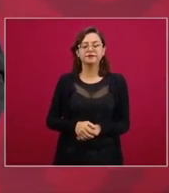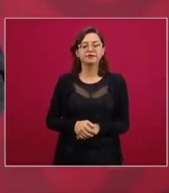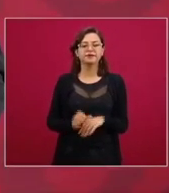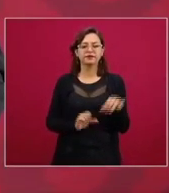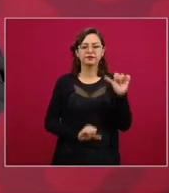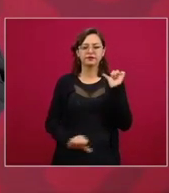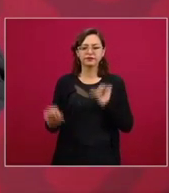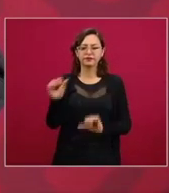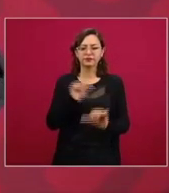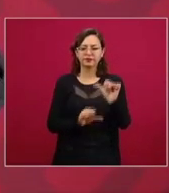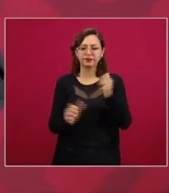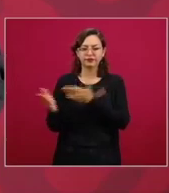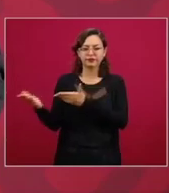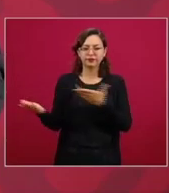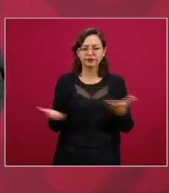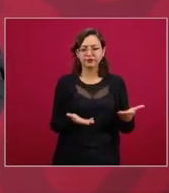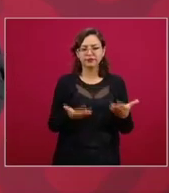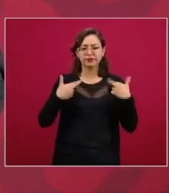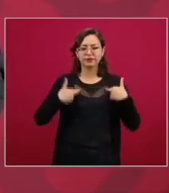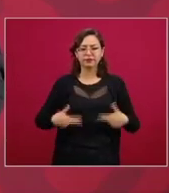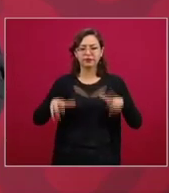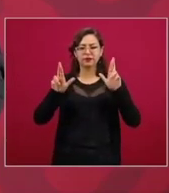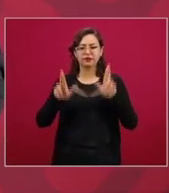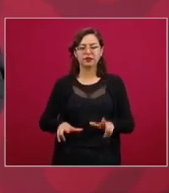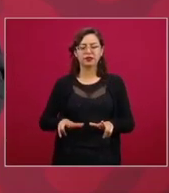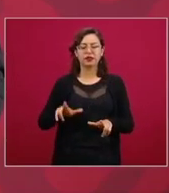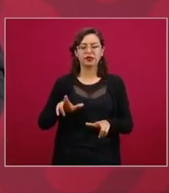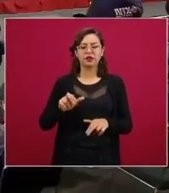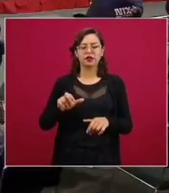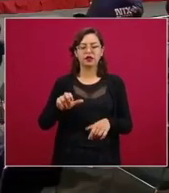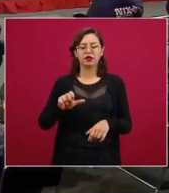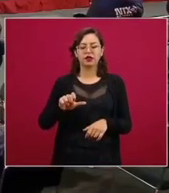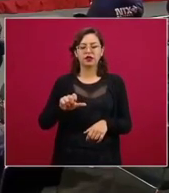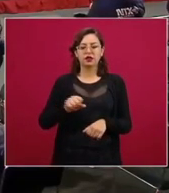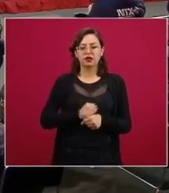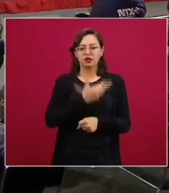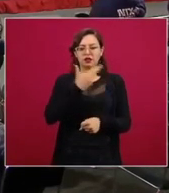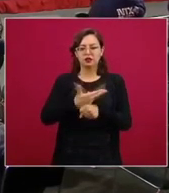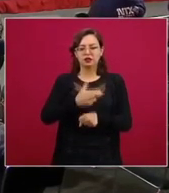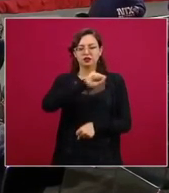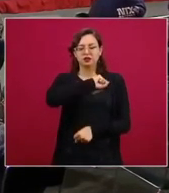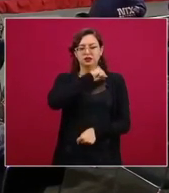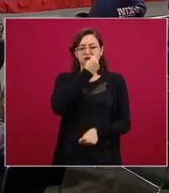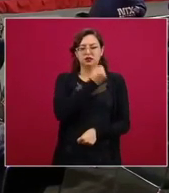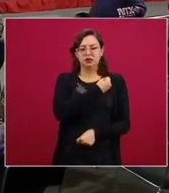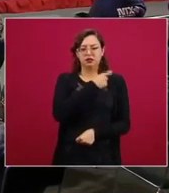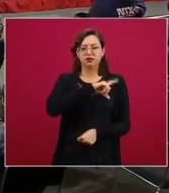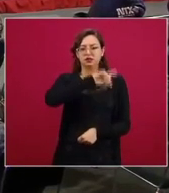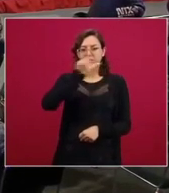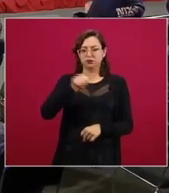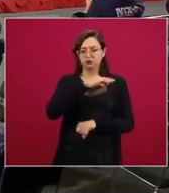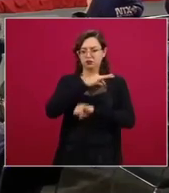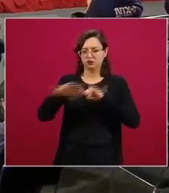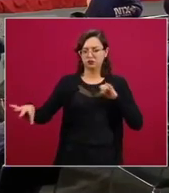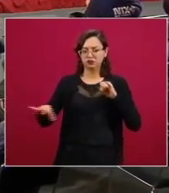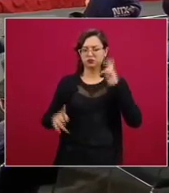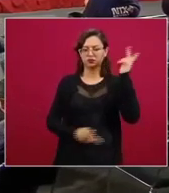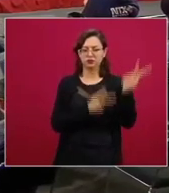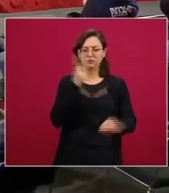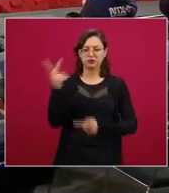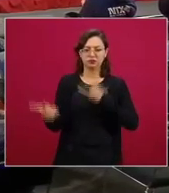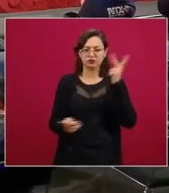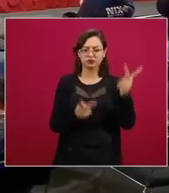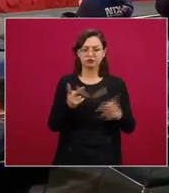a los representantes de la Secretaría de Salud y al final contestamos preguntas.